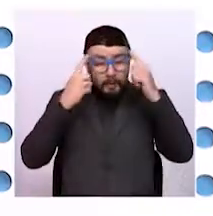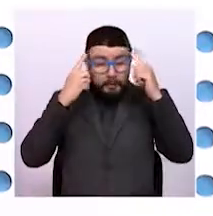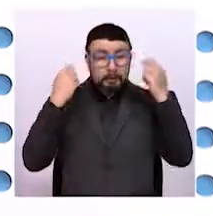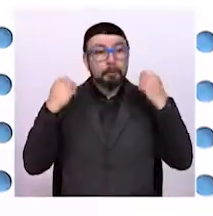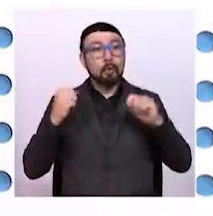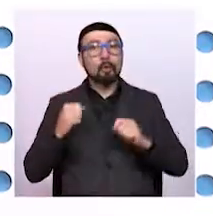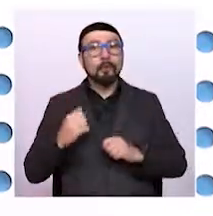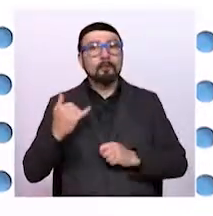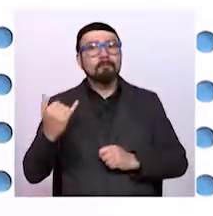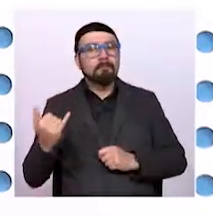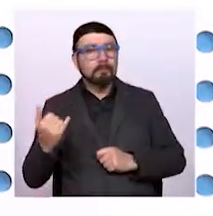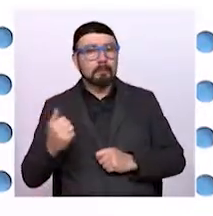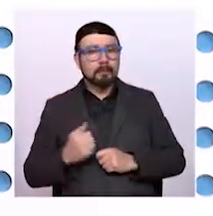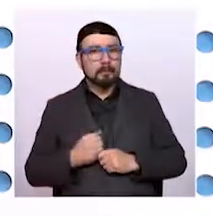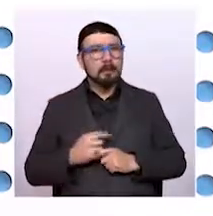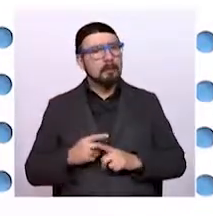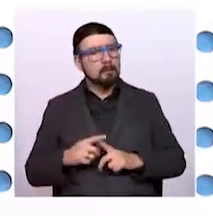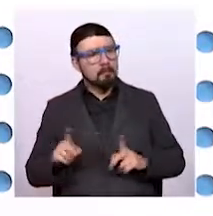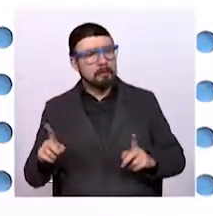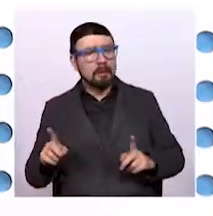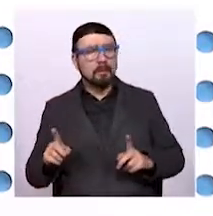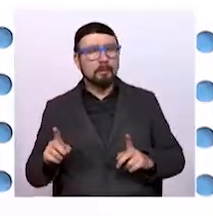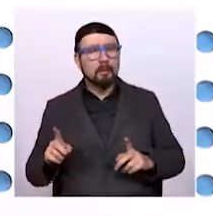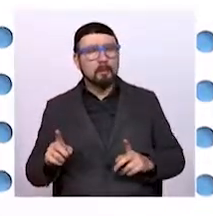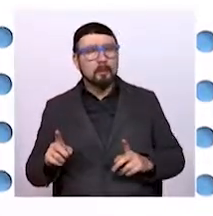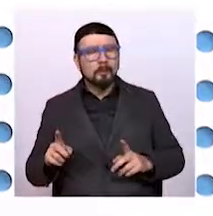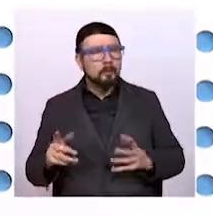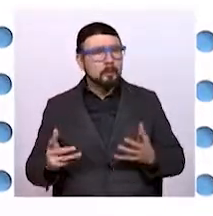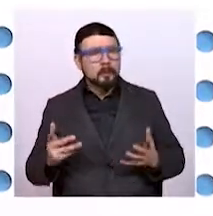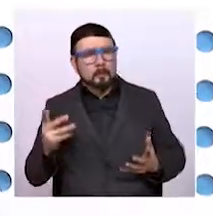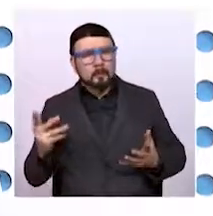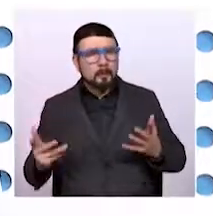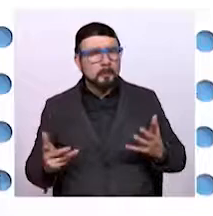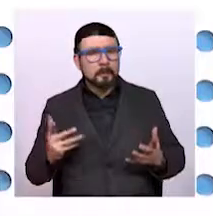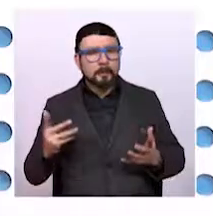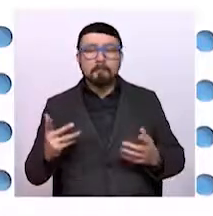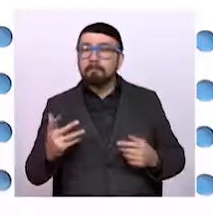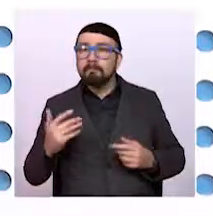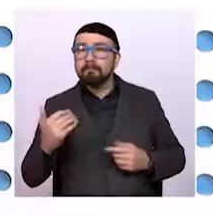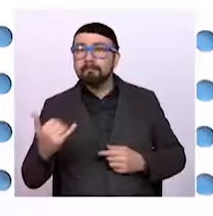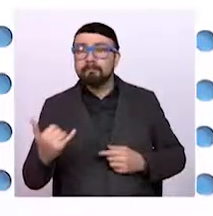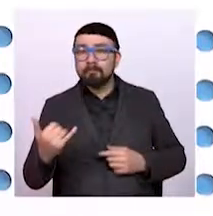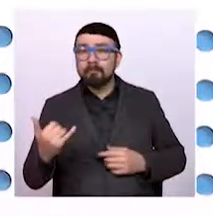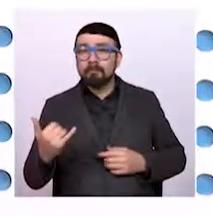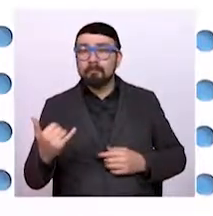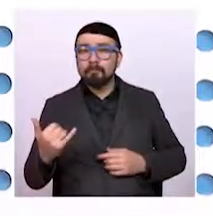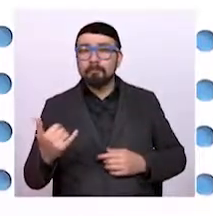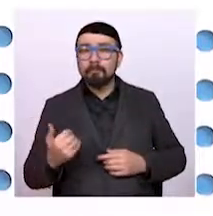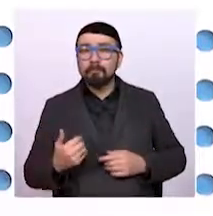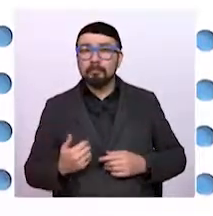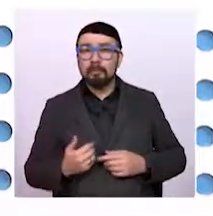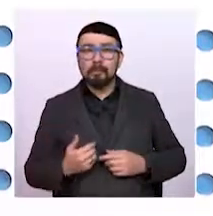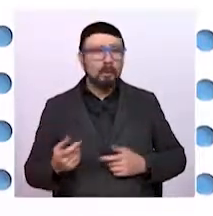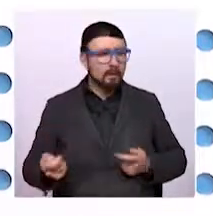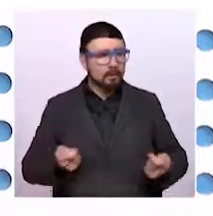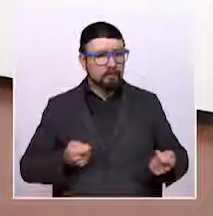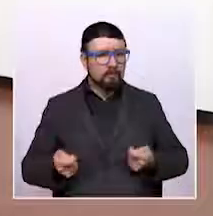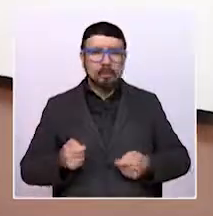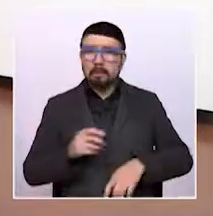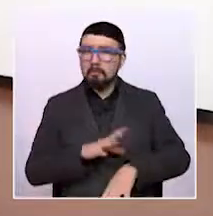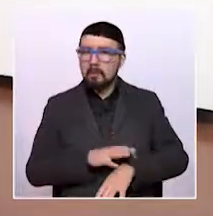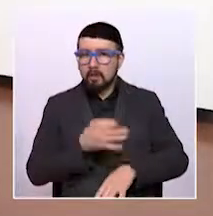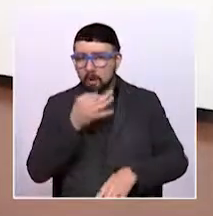pero también me también me genera mucho impacto ver qué el tratamiento y el manejo es